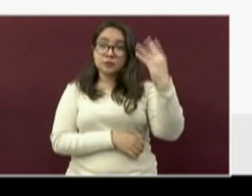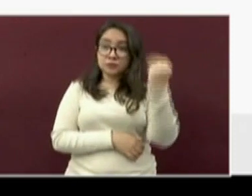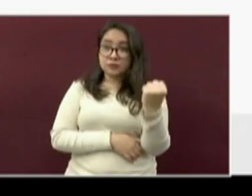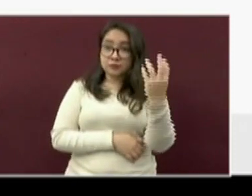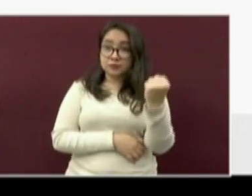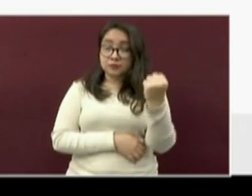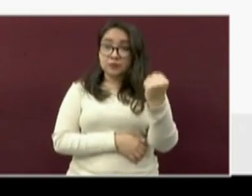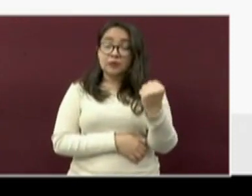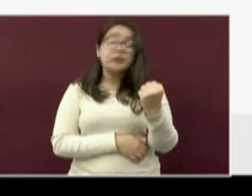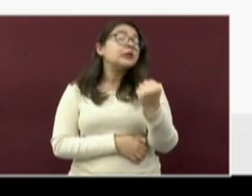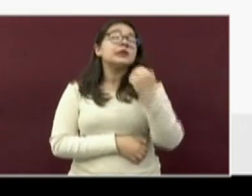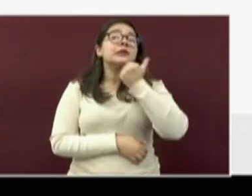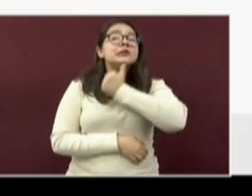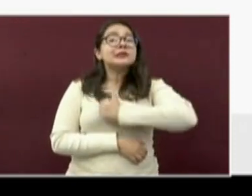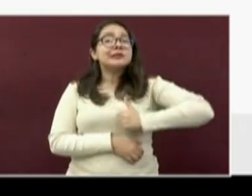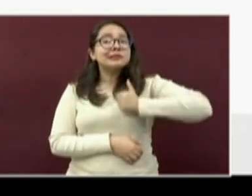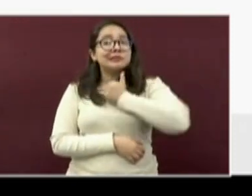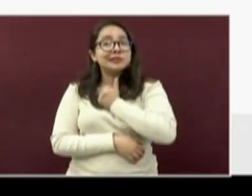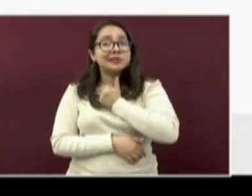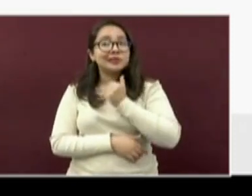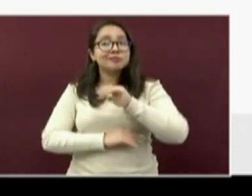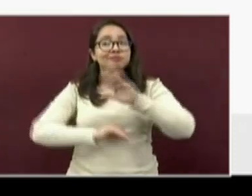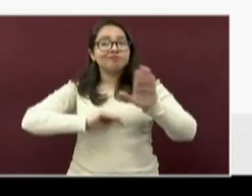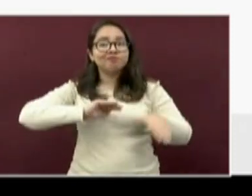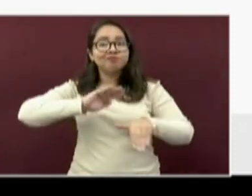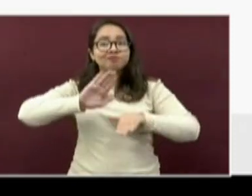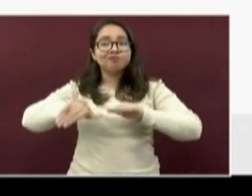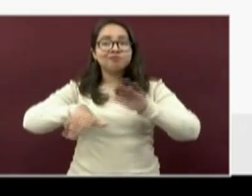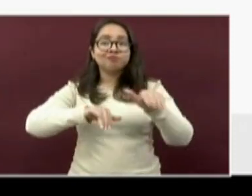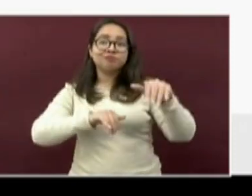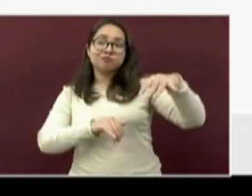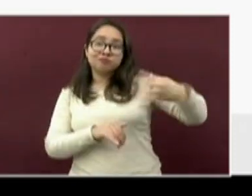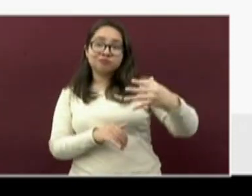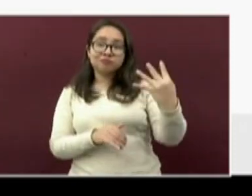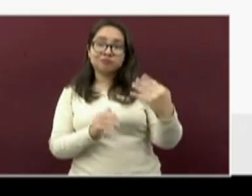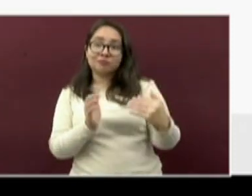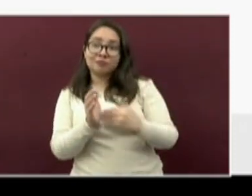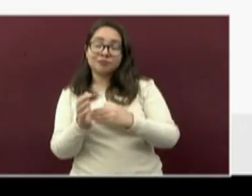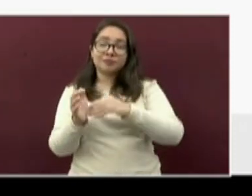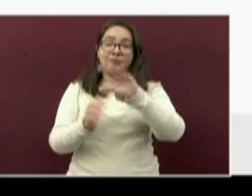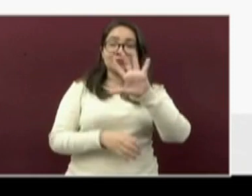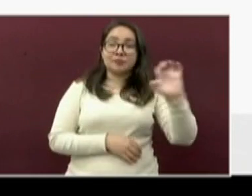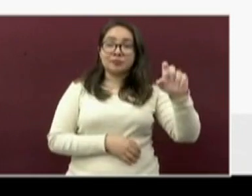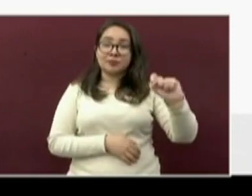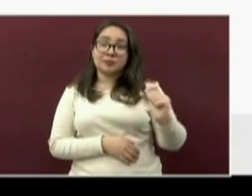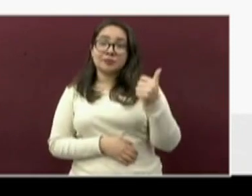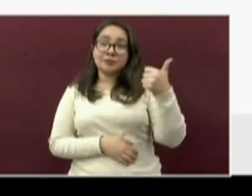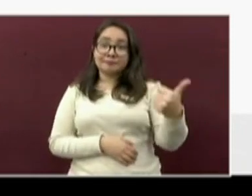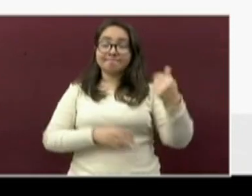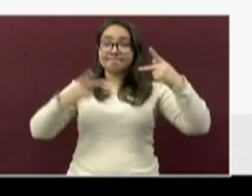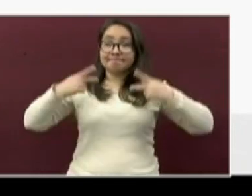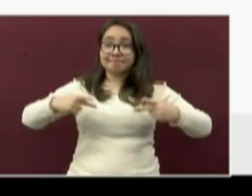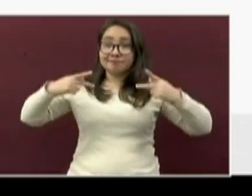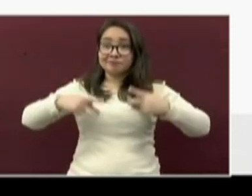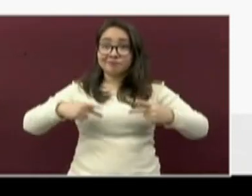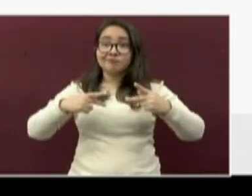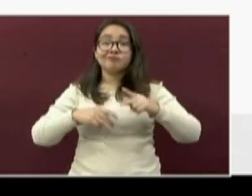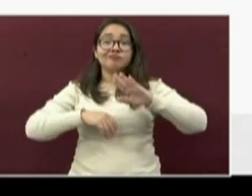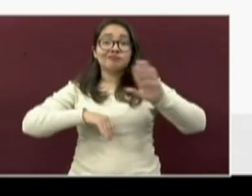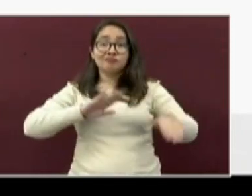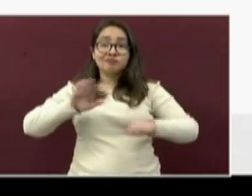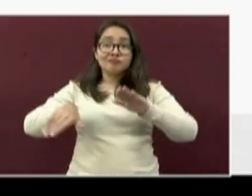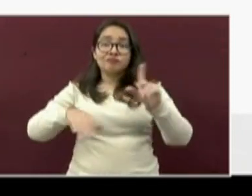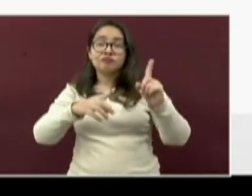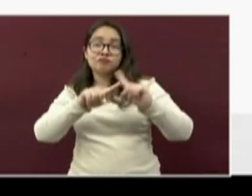y desafortunadamente 14 mil 526 enfermos han fallecido en diferentes